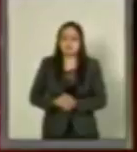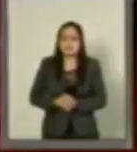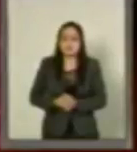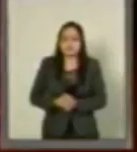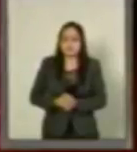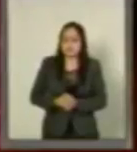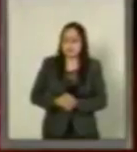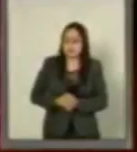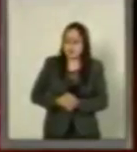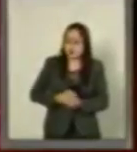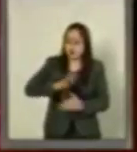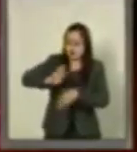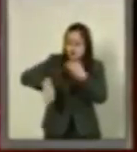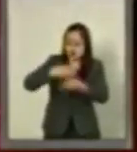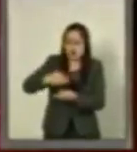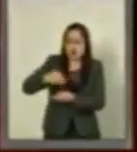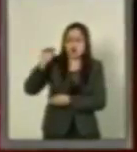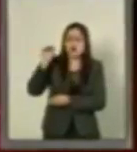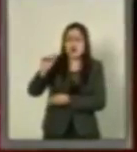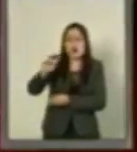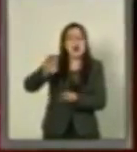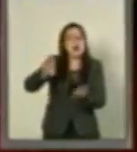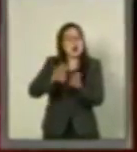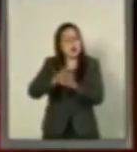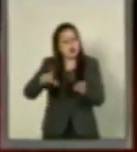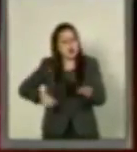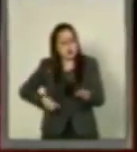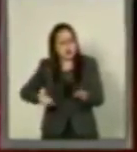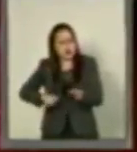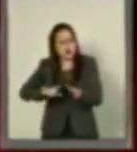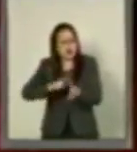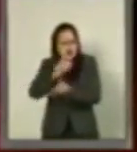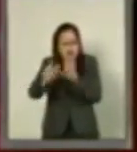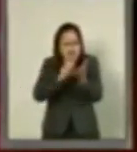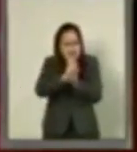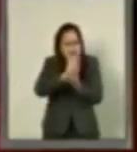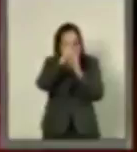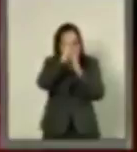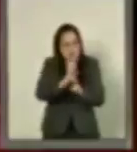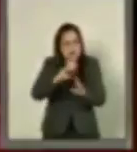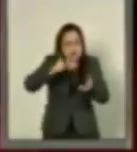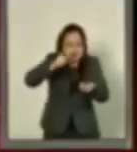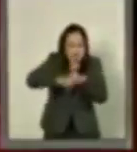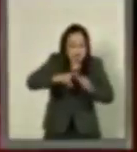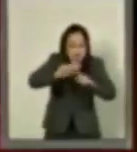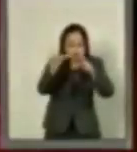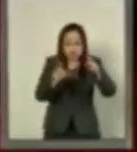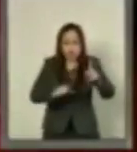todos nos estén reclamando el Estado de Derecho, dentro y fuera del país.